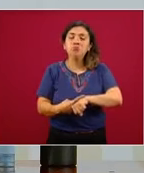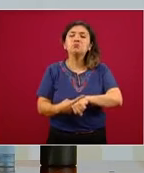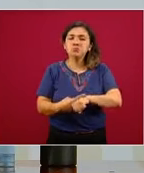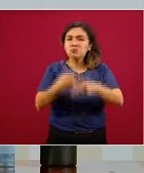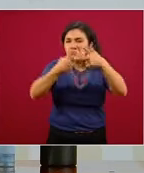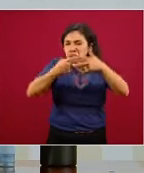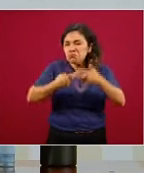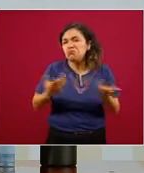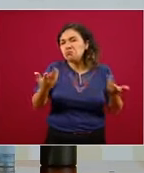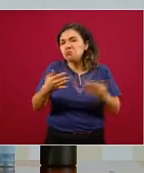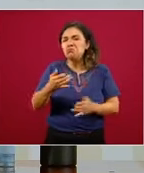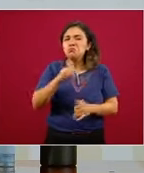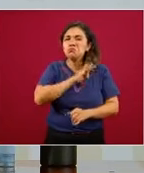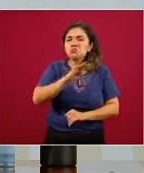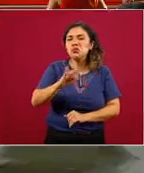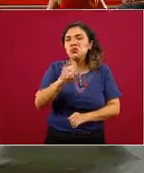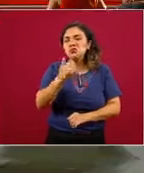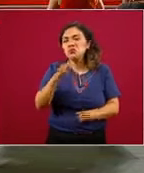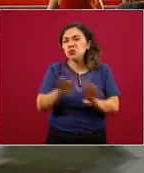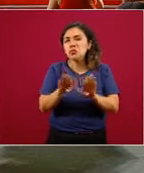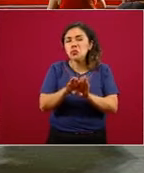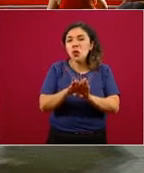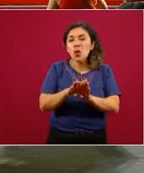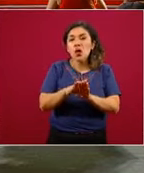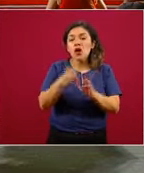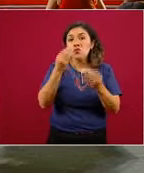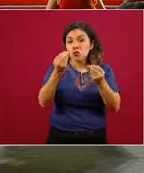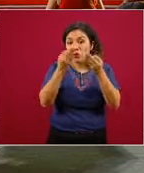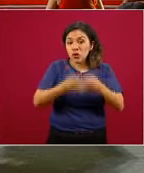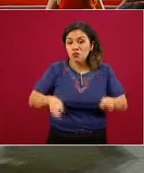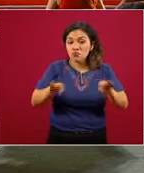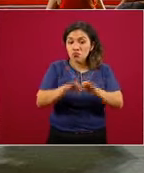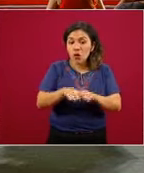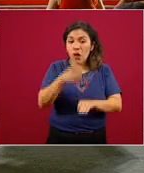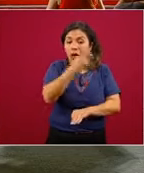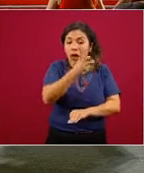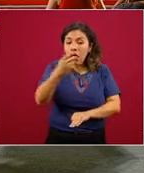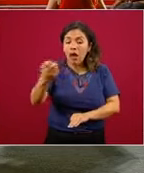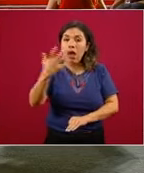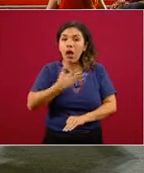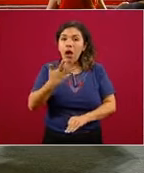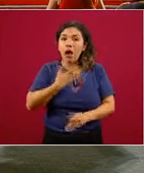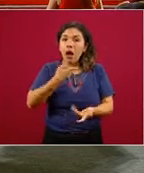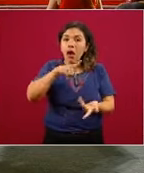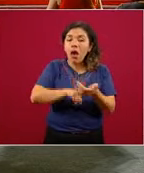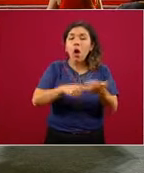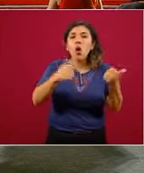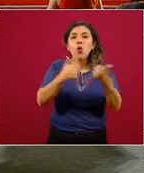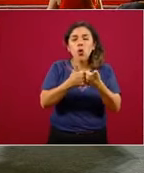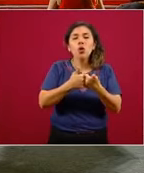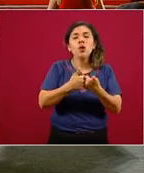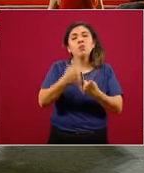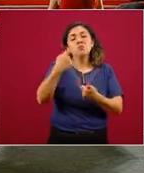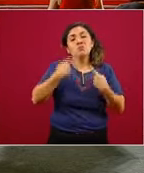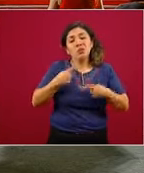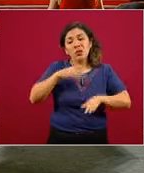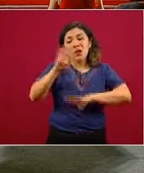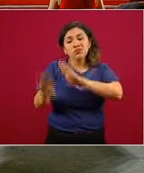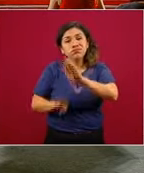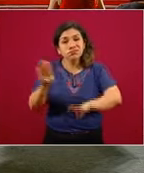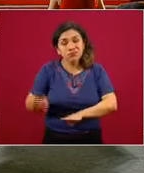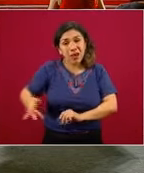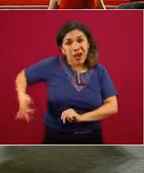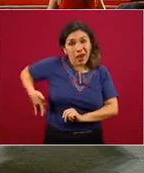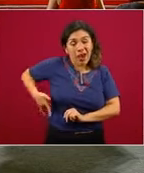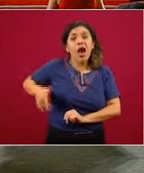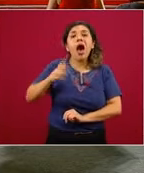estima que una parte sustancial de esos trastornos, incluyendo los que quitan la vida,